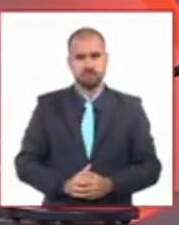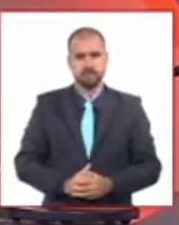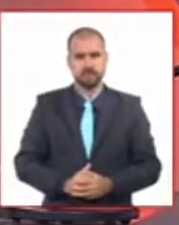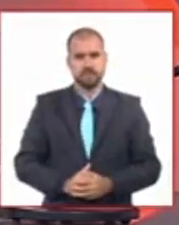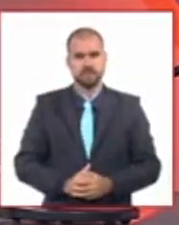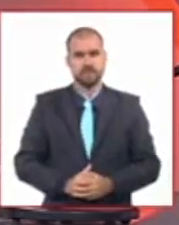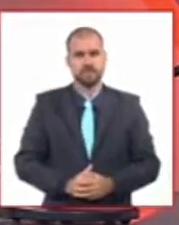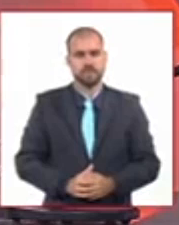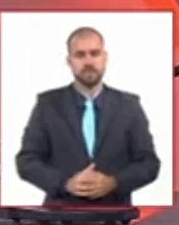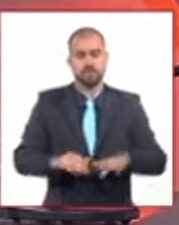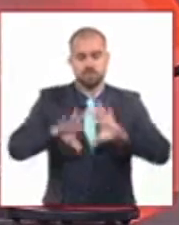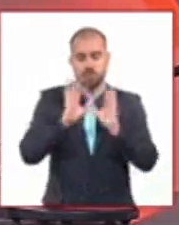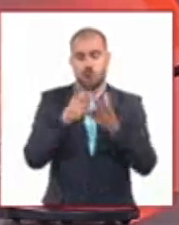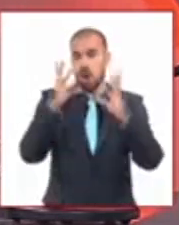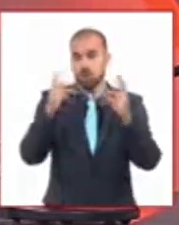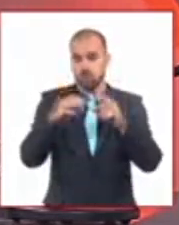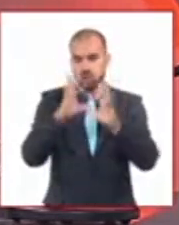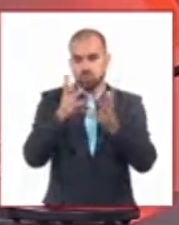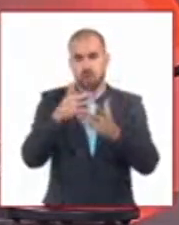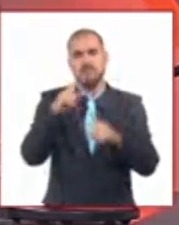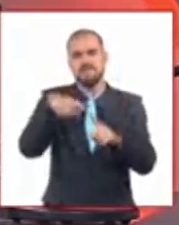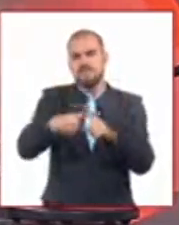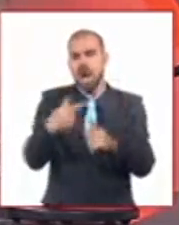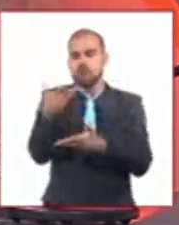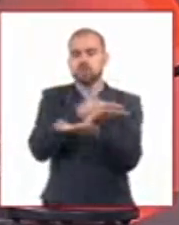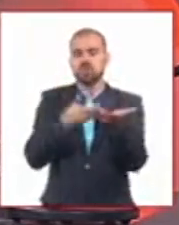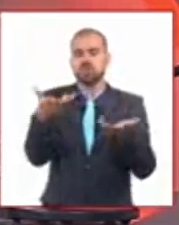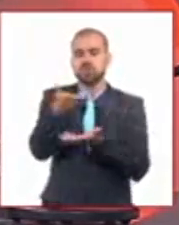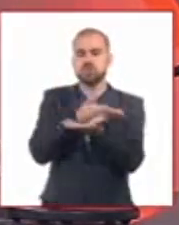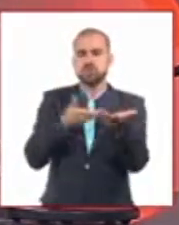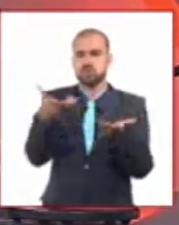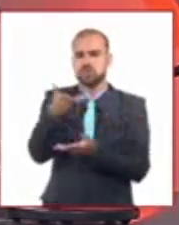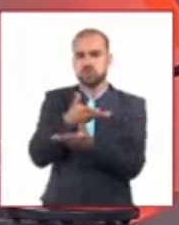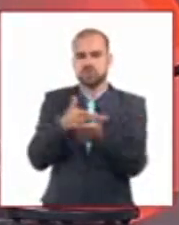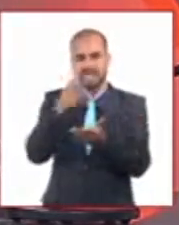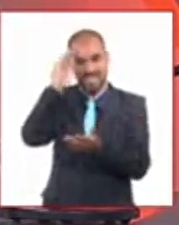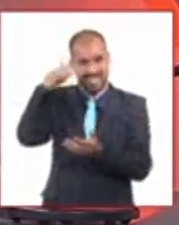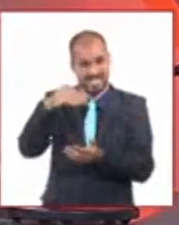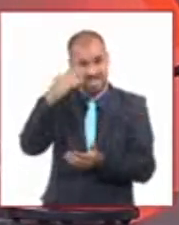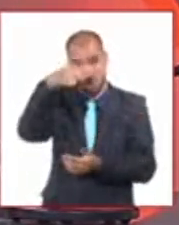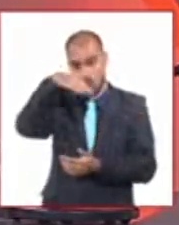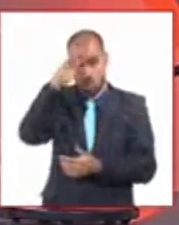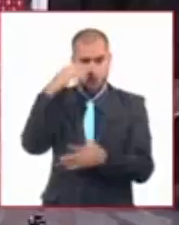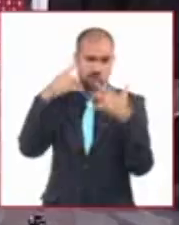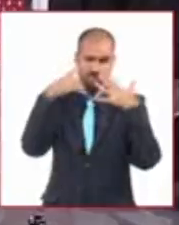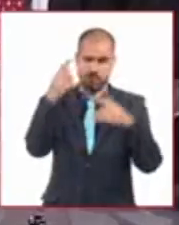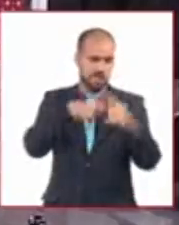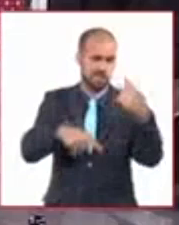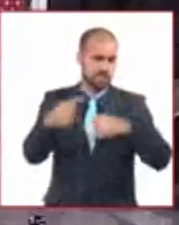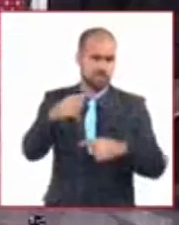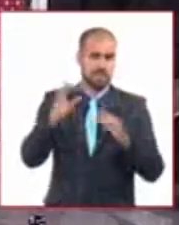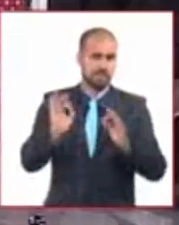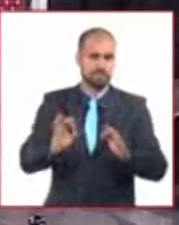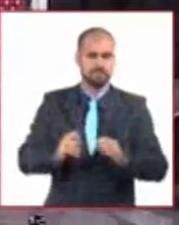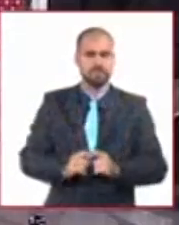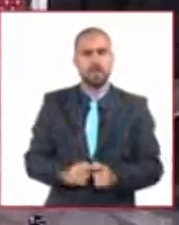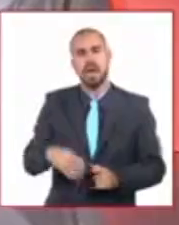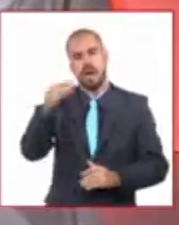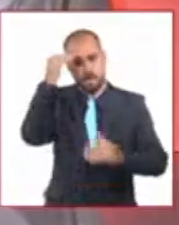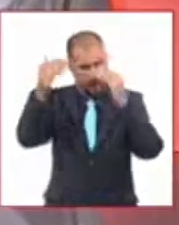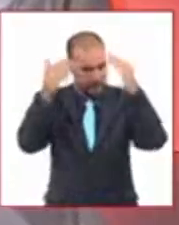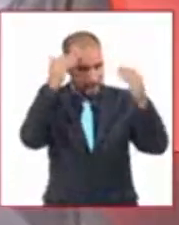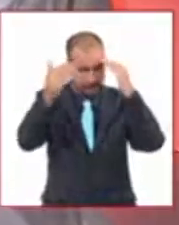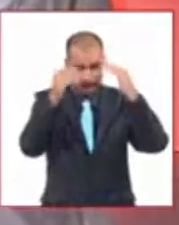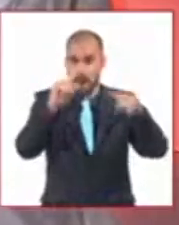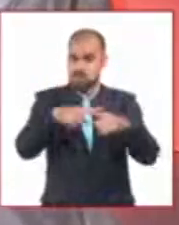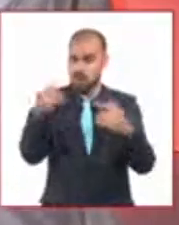los resultados de él y por supuesto de todo el debate que va a haber en el que cuba va a ser protagonista gracias a él yo papel y bajones por haber acompañado